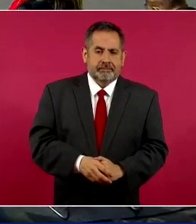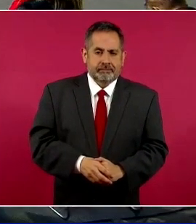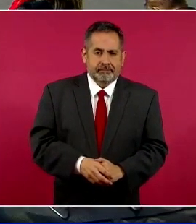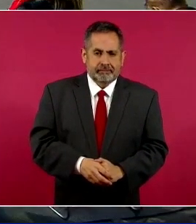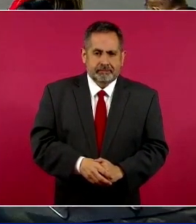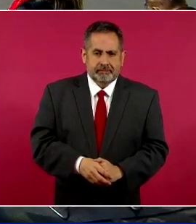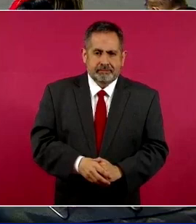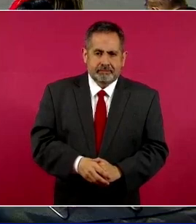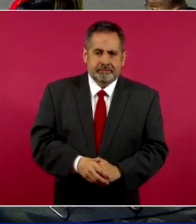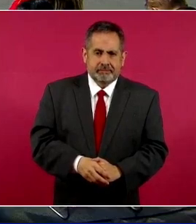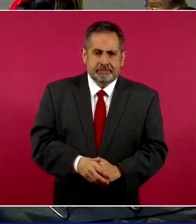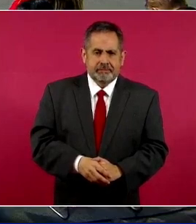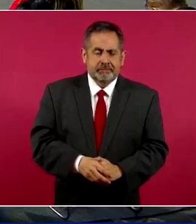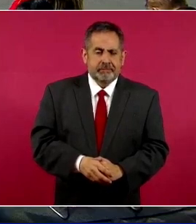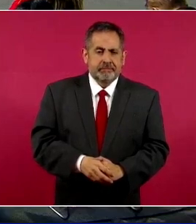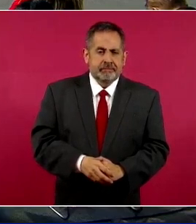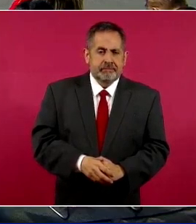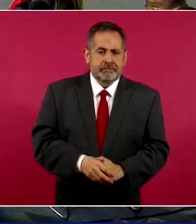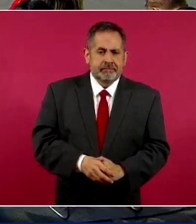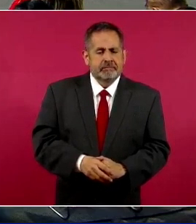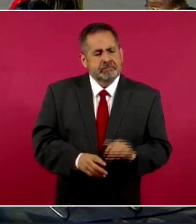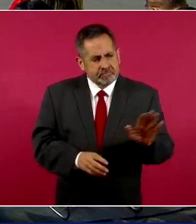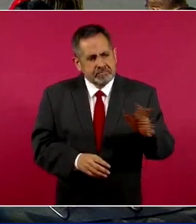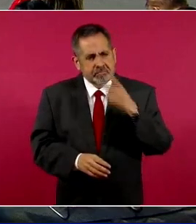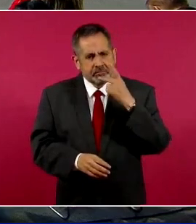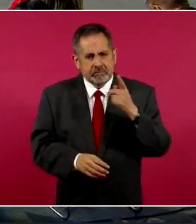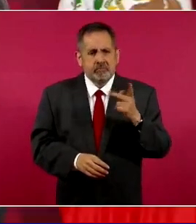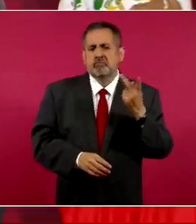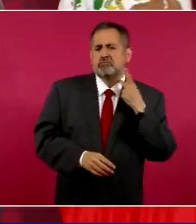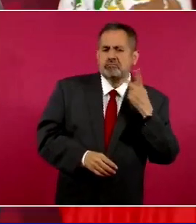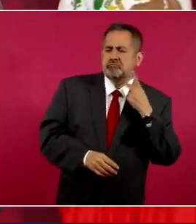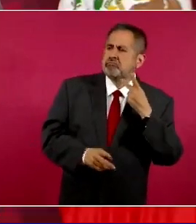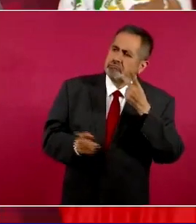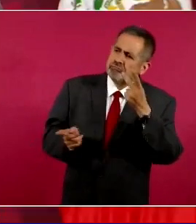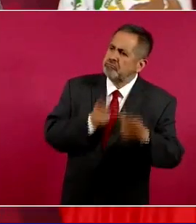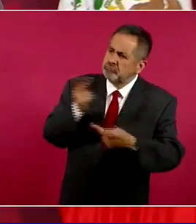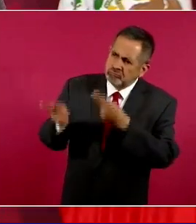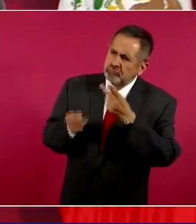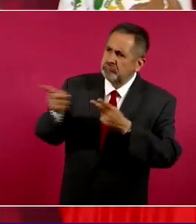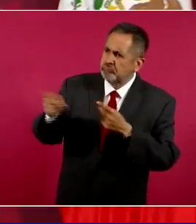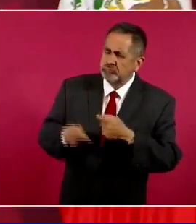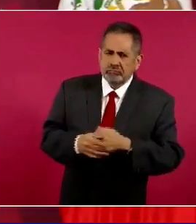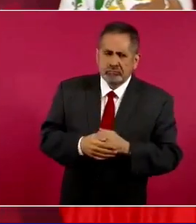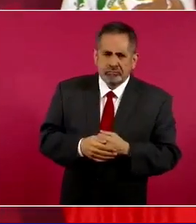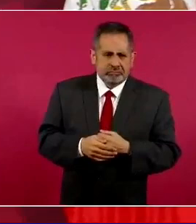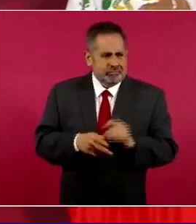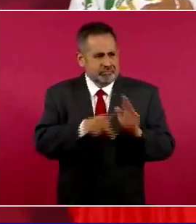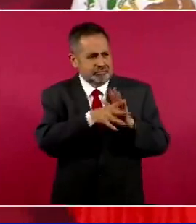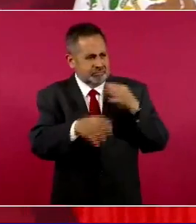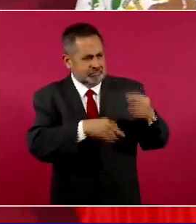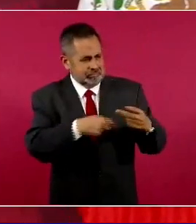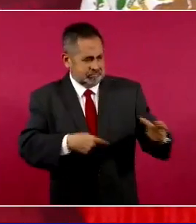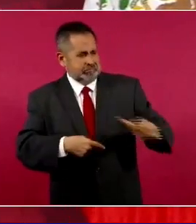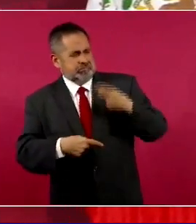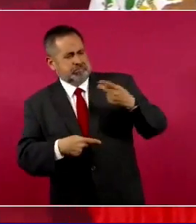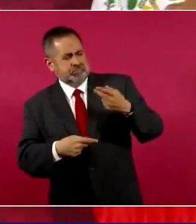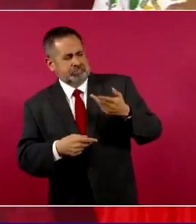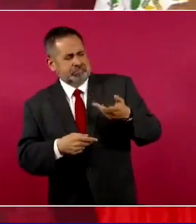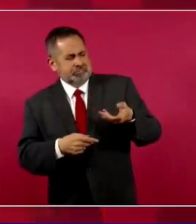está bien que cuestione un político, pero un periodista